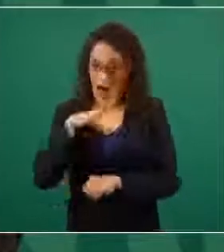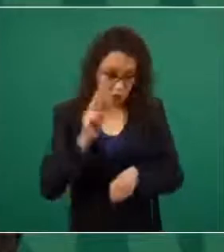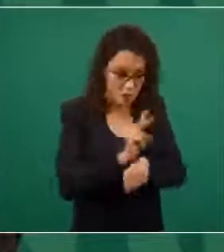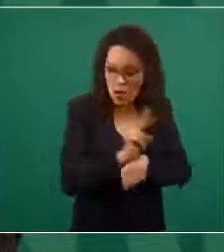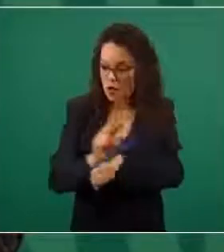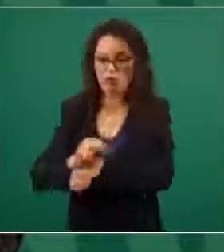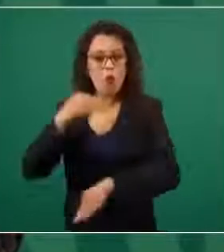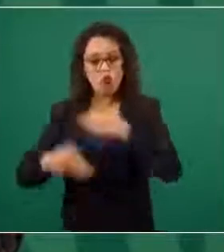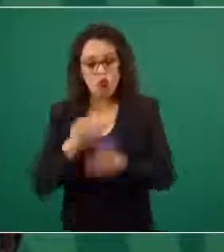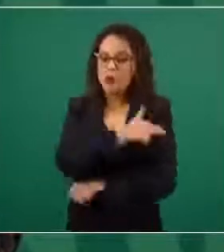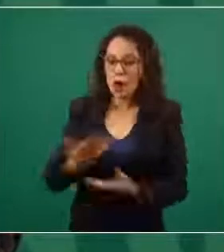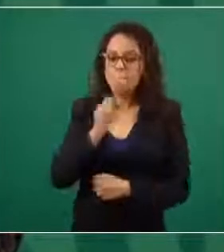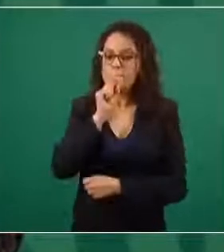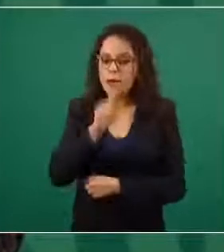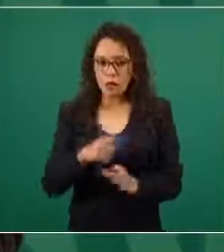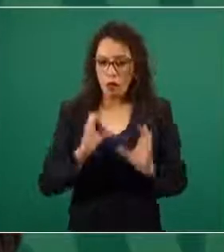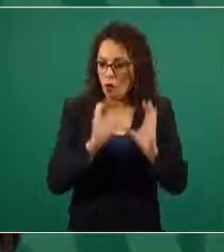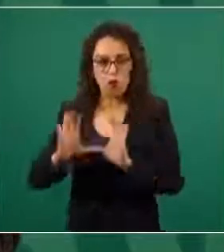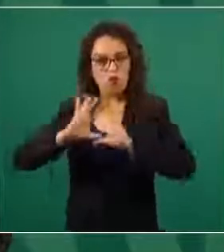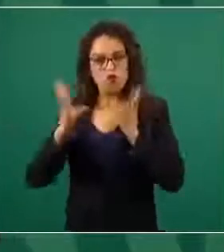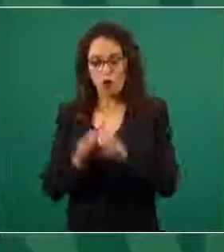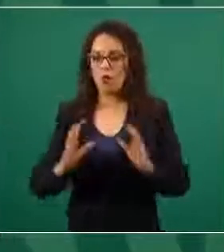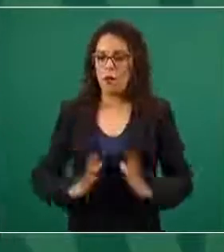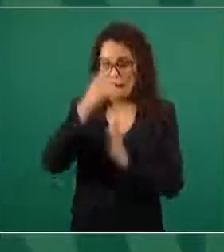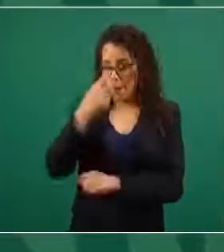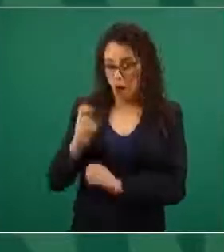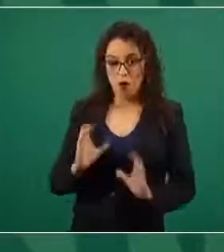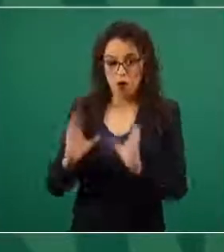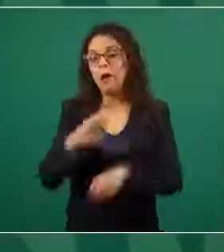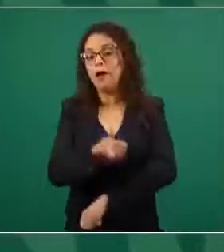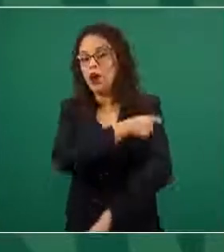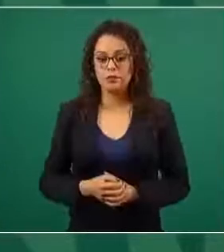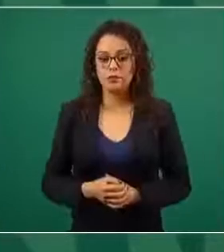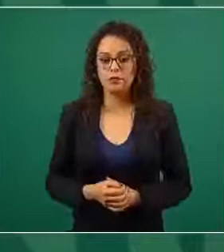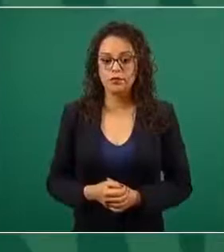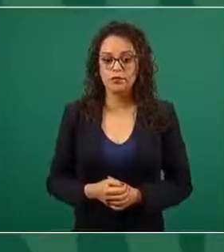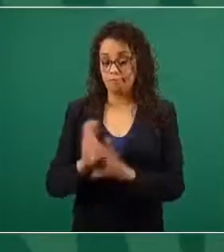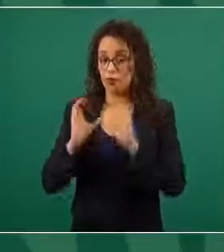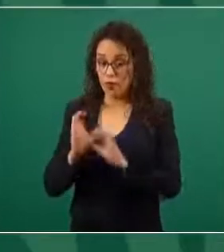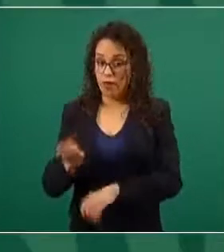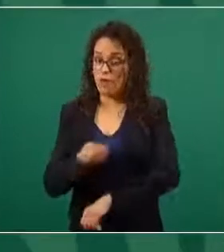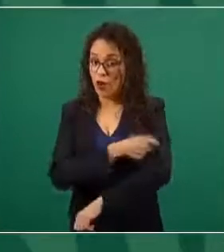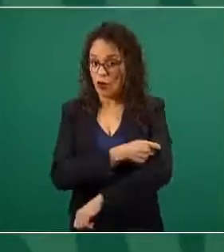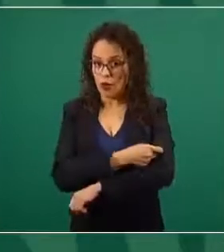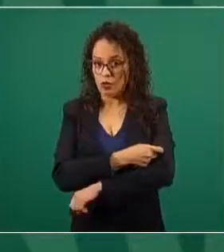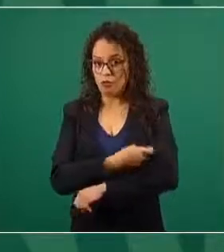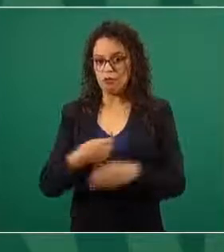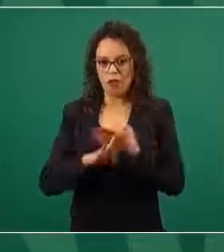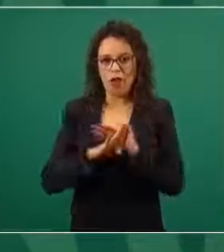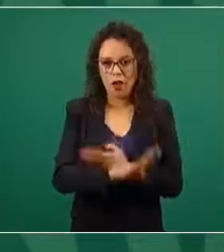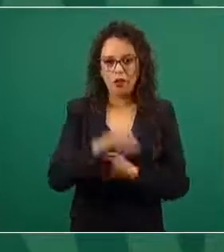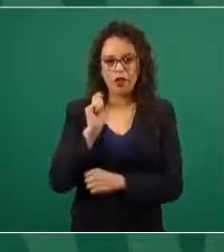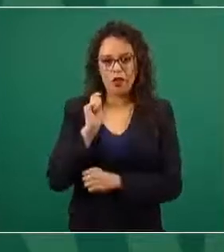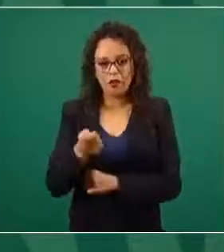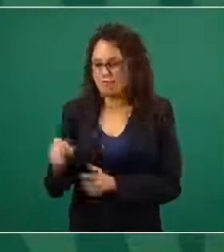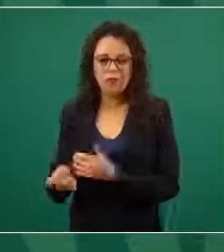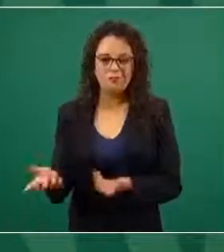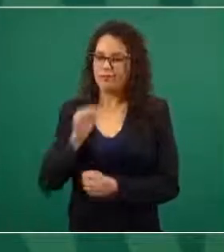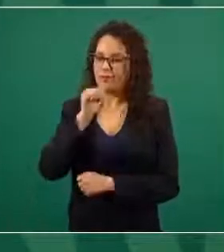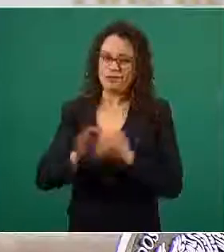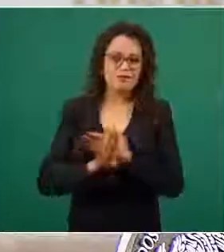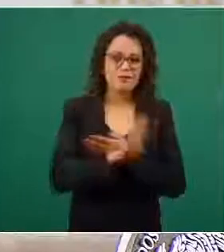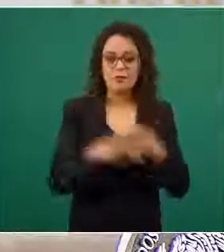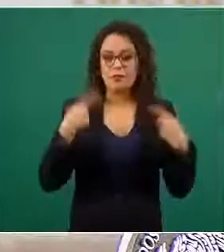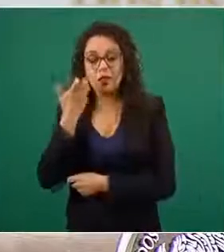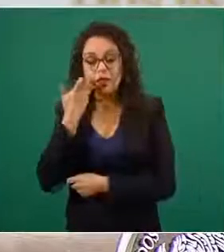todo. La Guardia Nacional va a participar por completo en todo el operativo de vacunación, a cuidar las vacunas, para que no haya desvíos o no haya maldad de